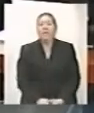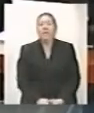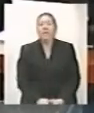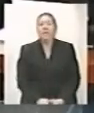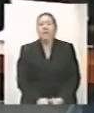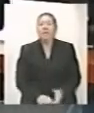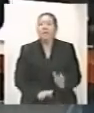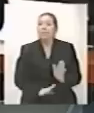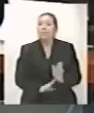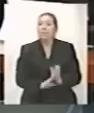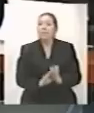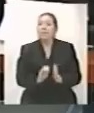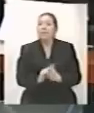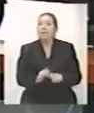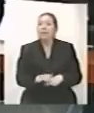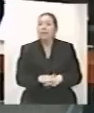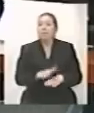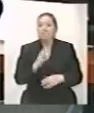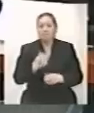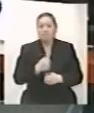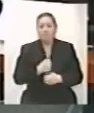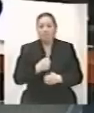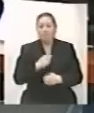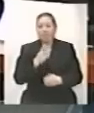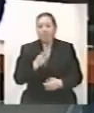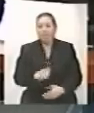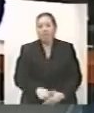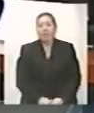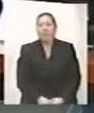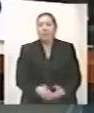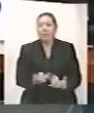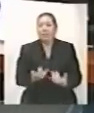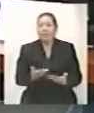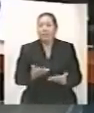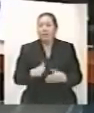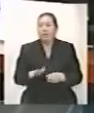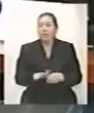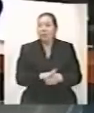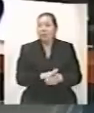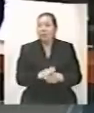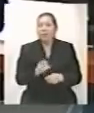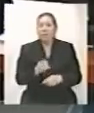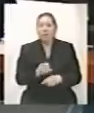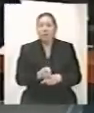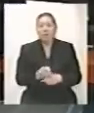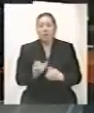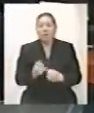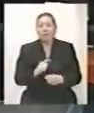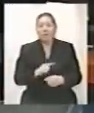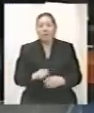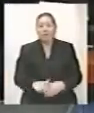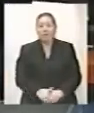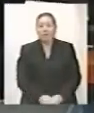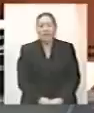tenga un destacamento que haga operaciones tácticas militares en el Perú. Y eso afecta a la soberanía. Por eso estamos en contra de esta autorización. Congresista